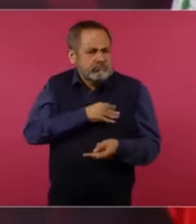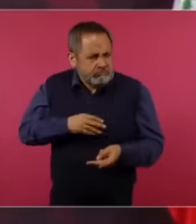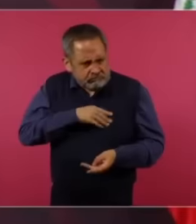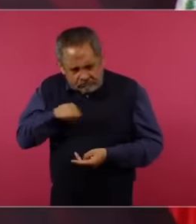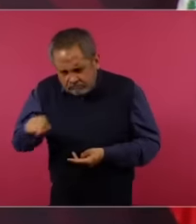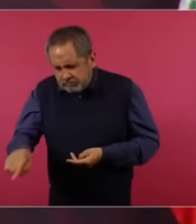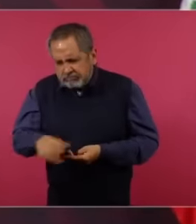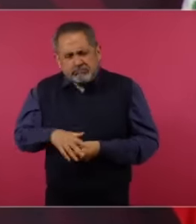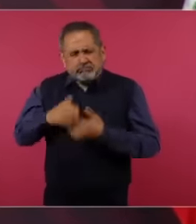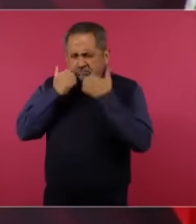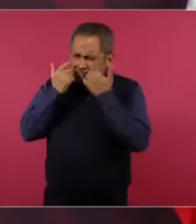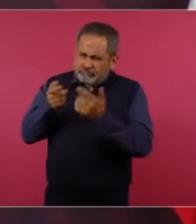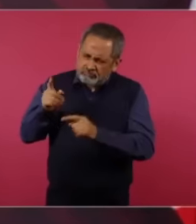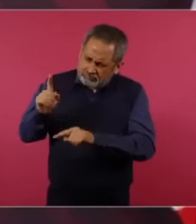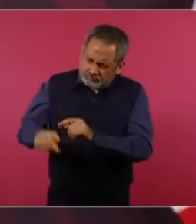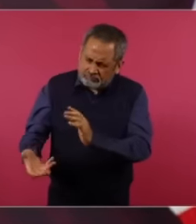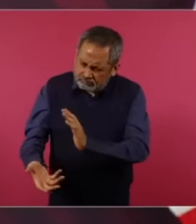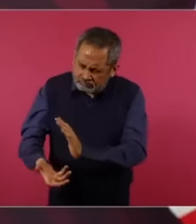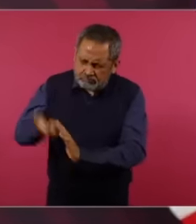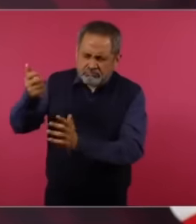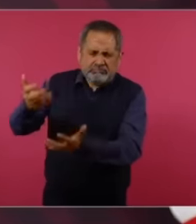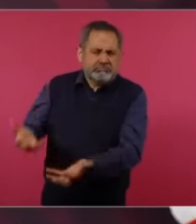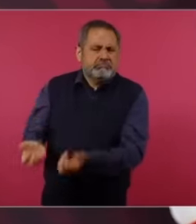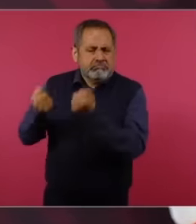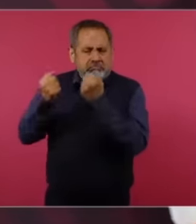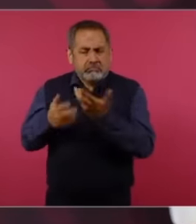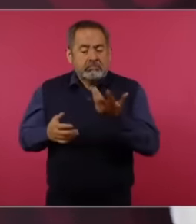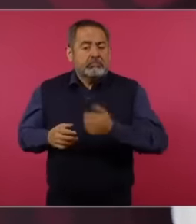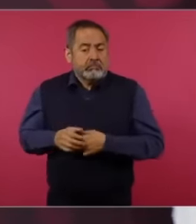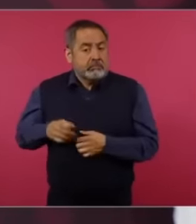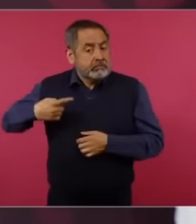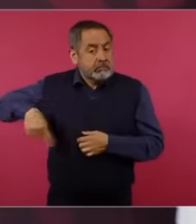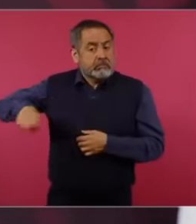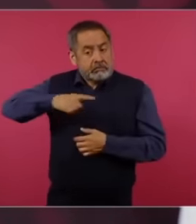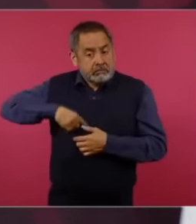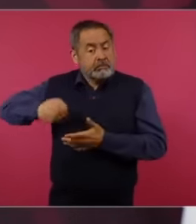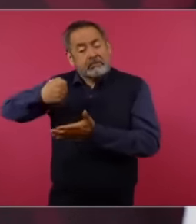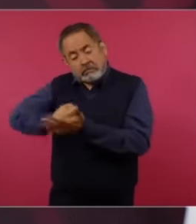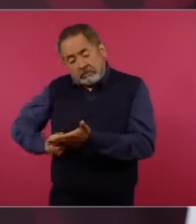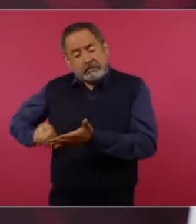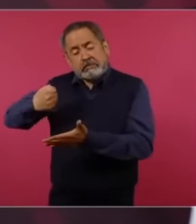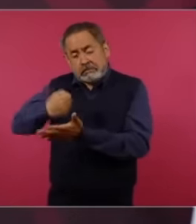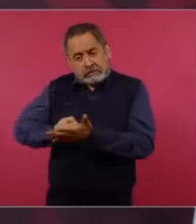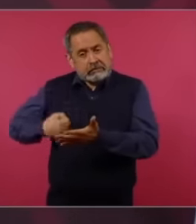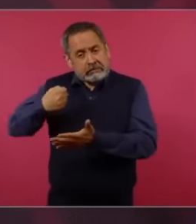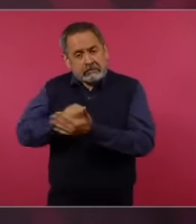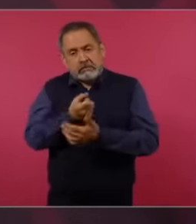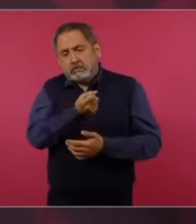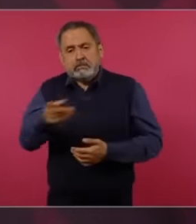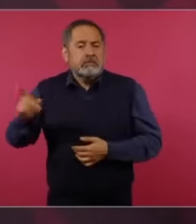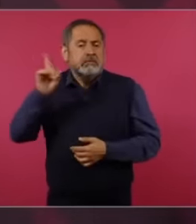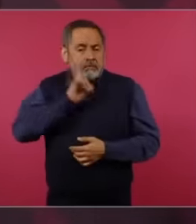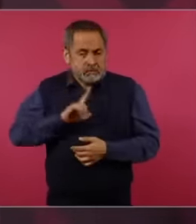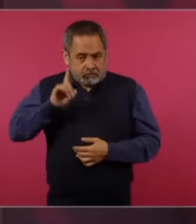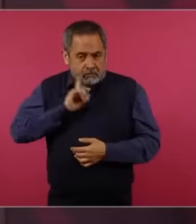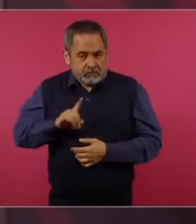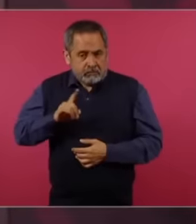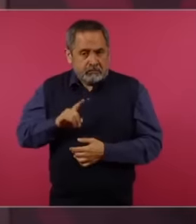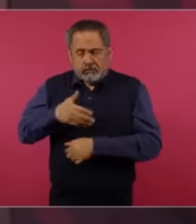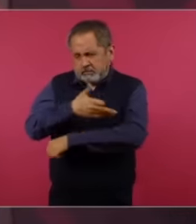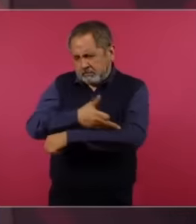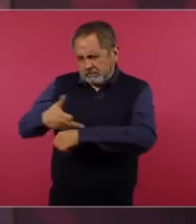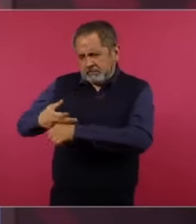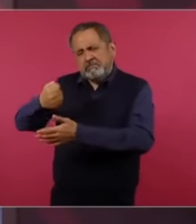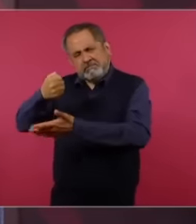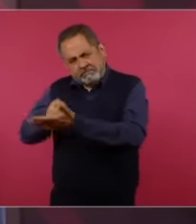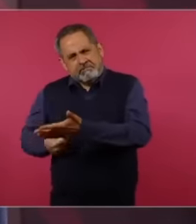hijos, y se mantuvo un movimiento de mujeres y de